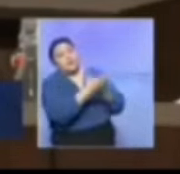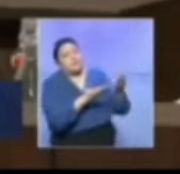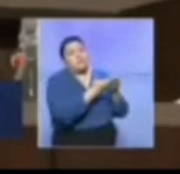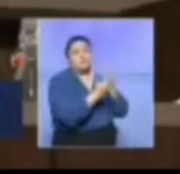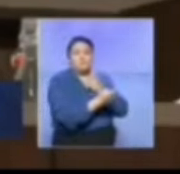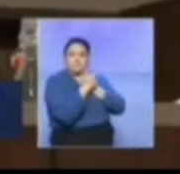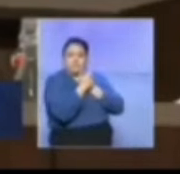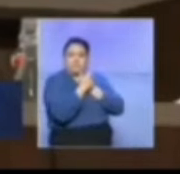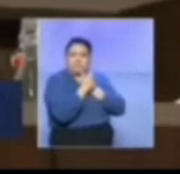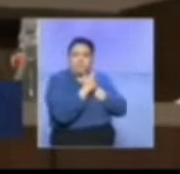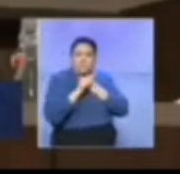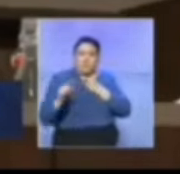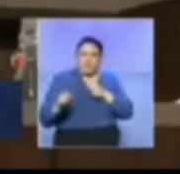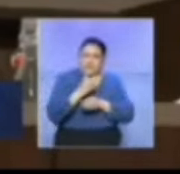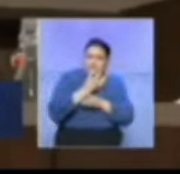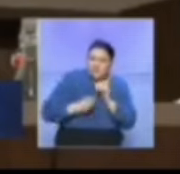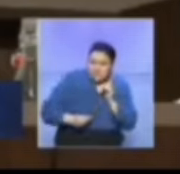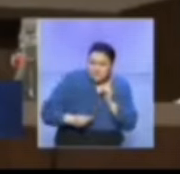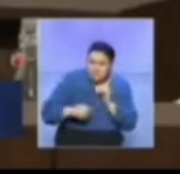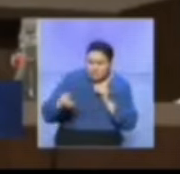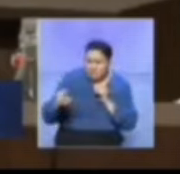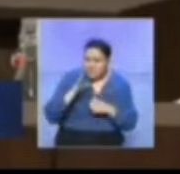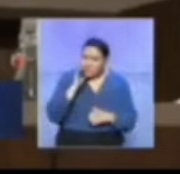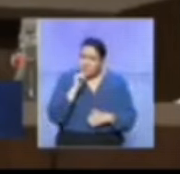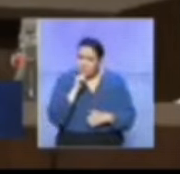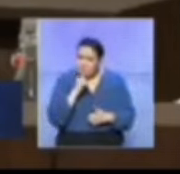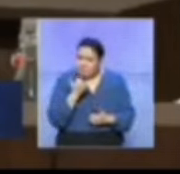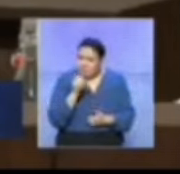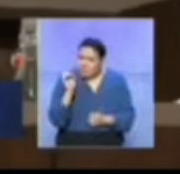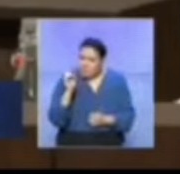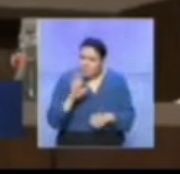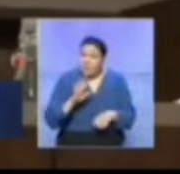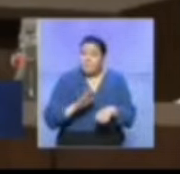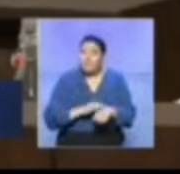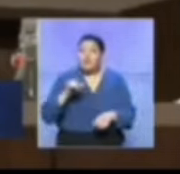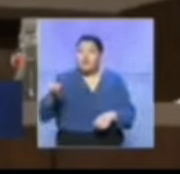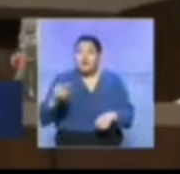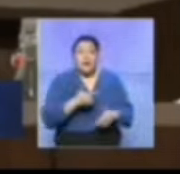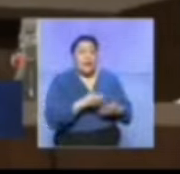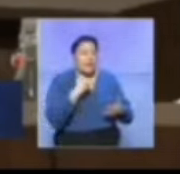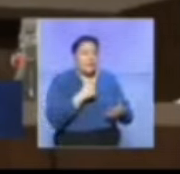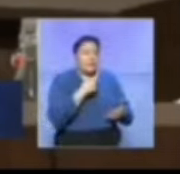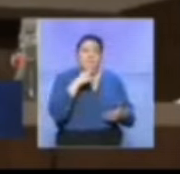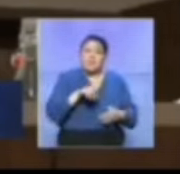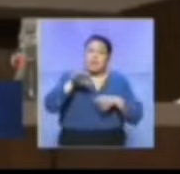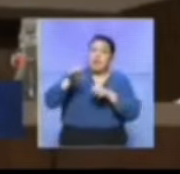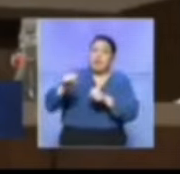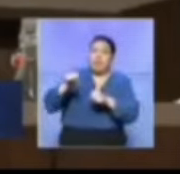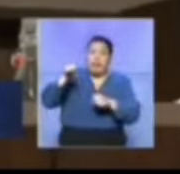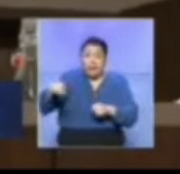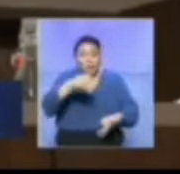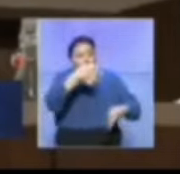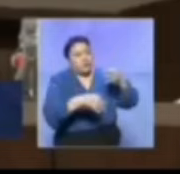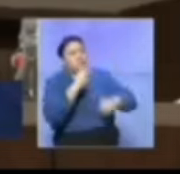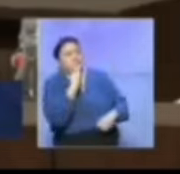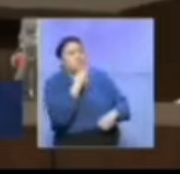puede considerarse prófugo de la justicia alguien que está legalmente en libertad y no